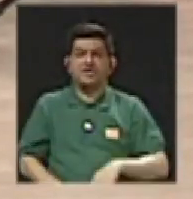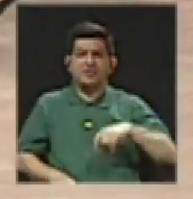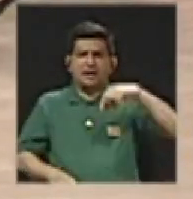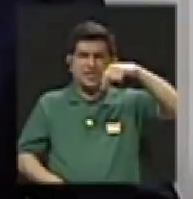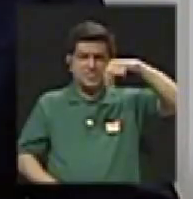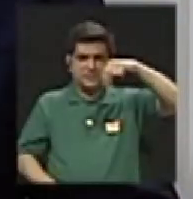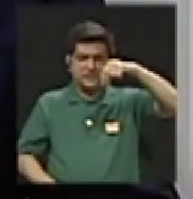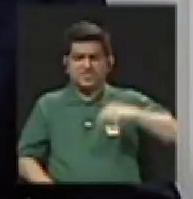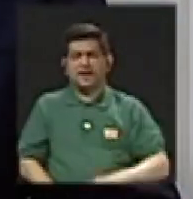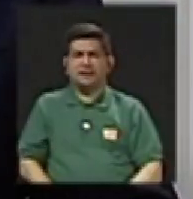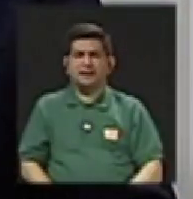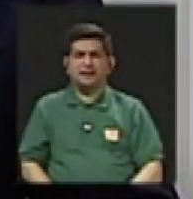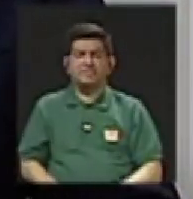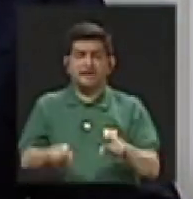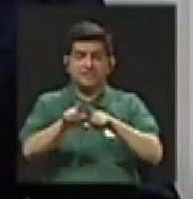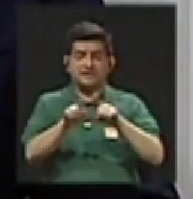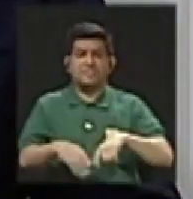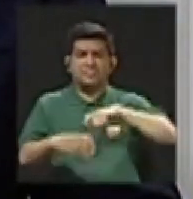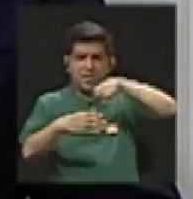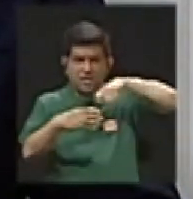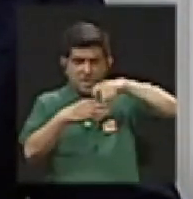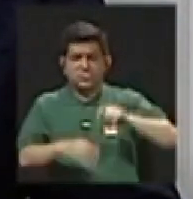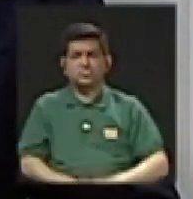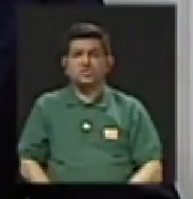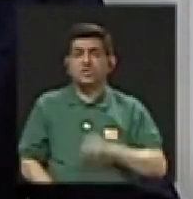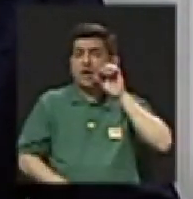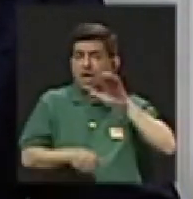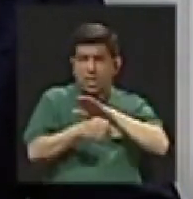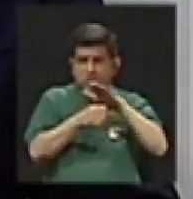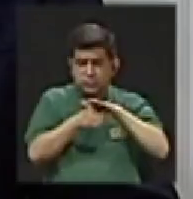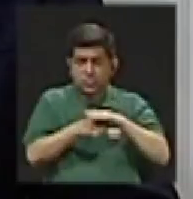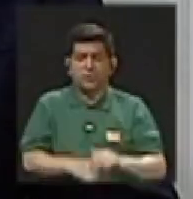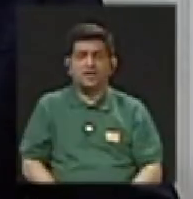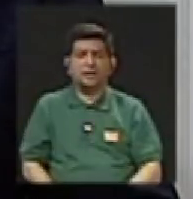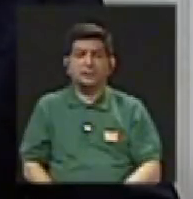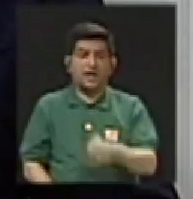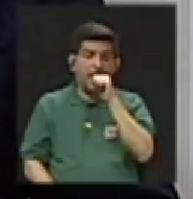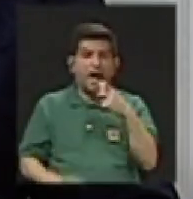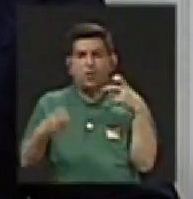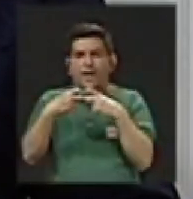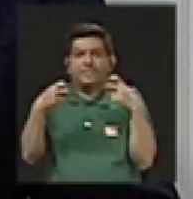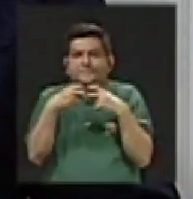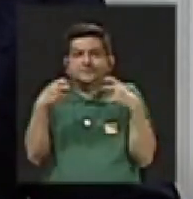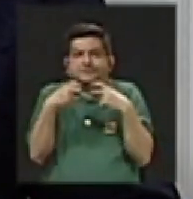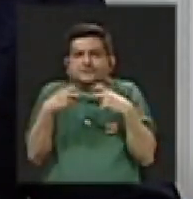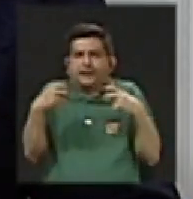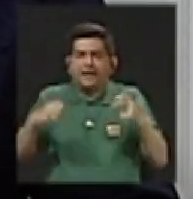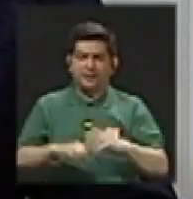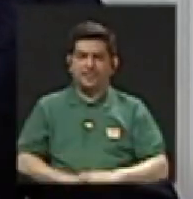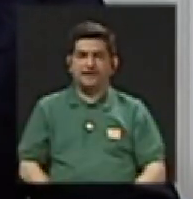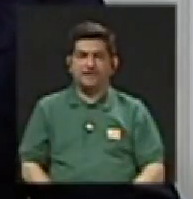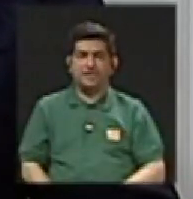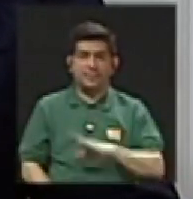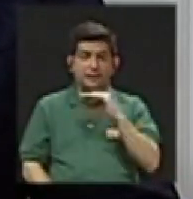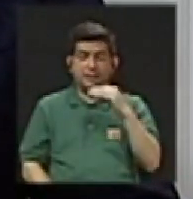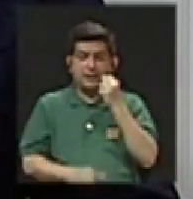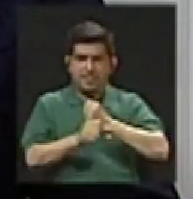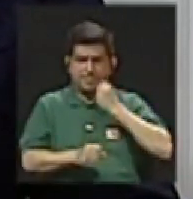azúcar, chispas de chocolate si se quiere, agua, electricidad y mano de